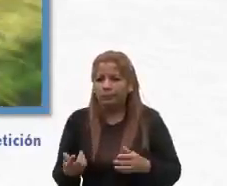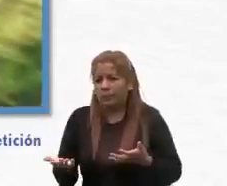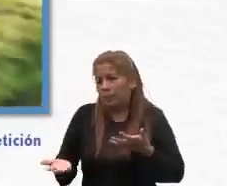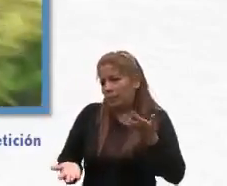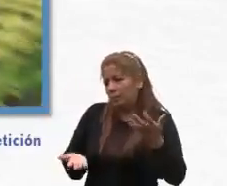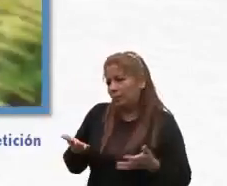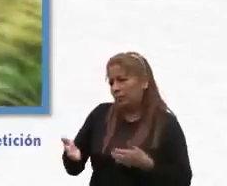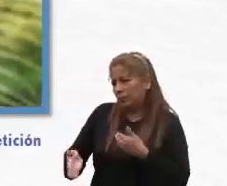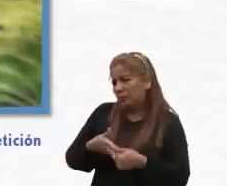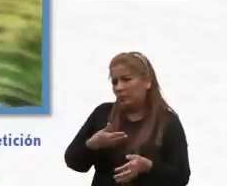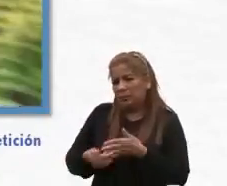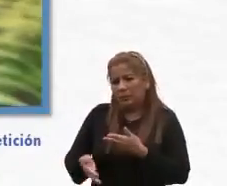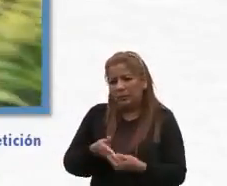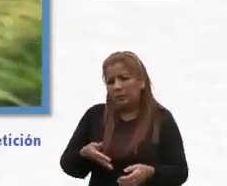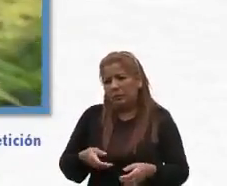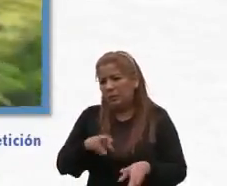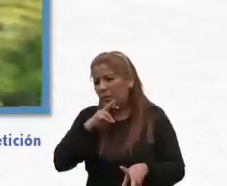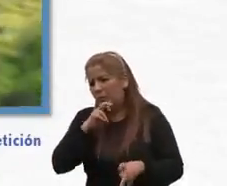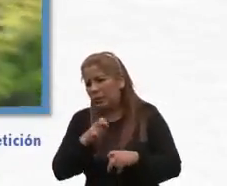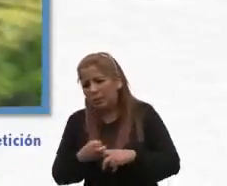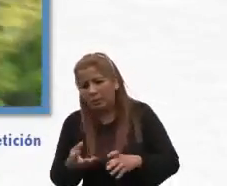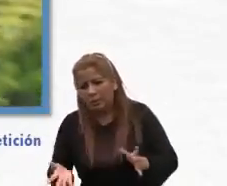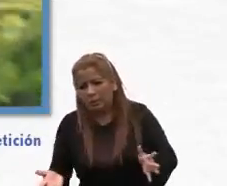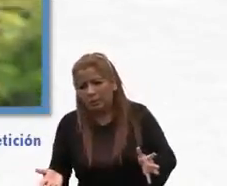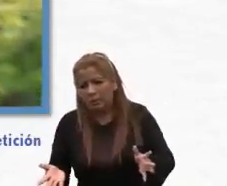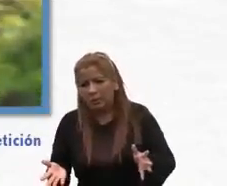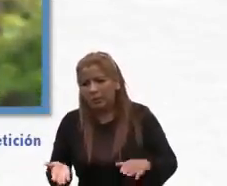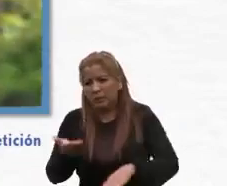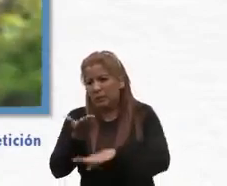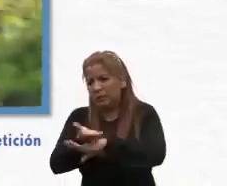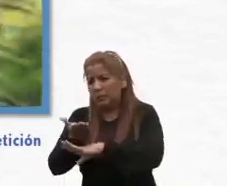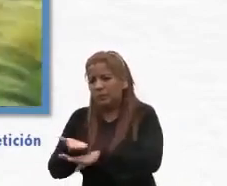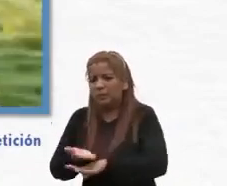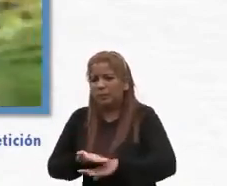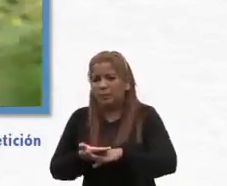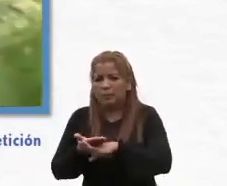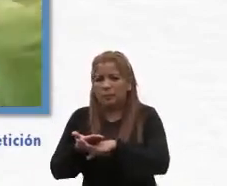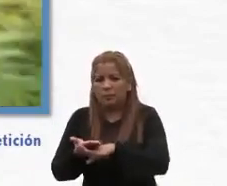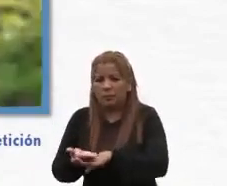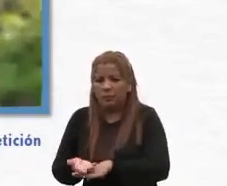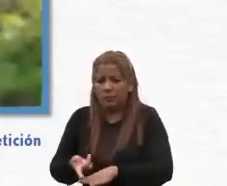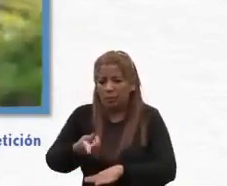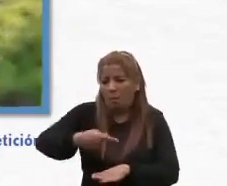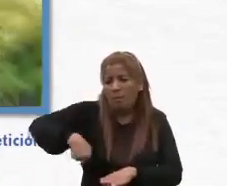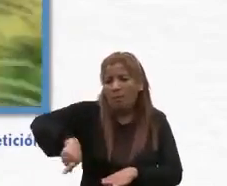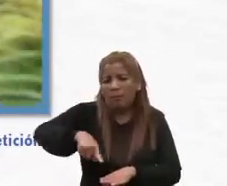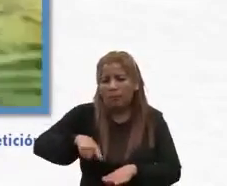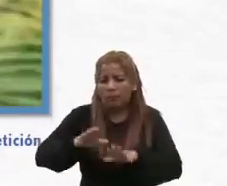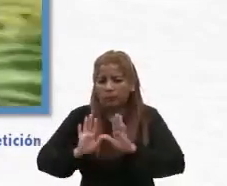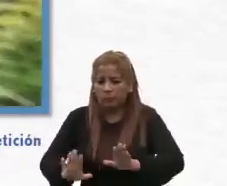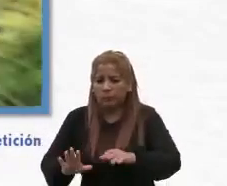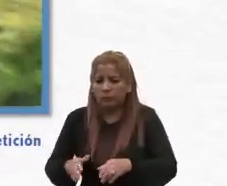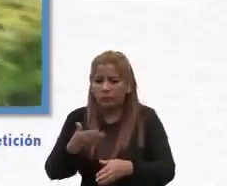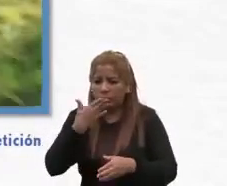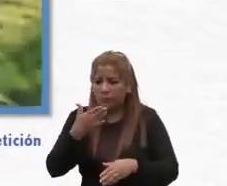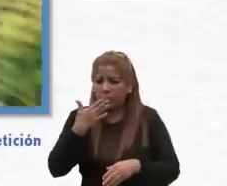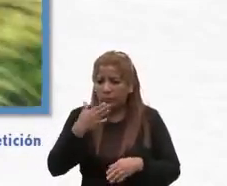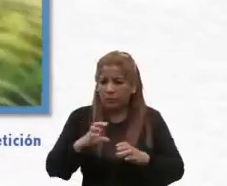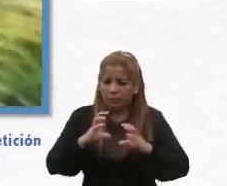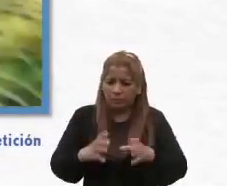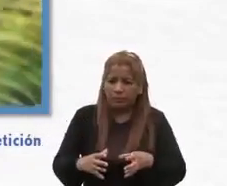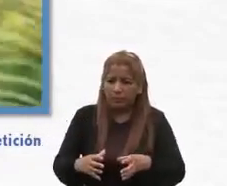que hay en lo territorial. Esas son las propuestas que las comunidades indígenas visionan como